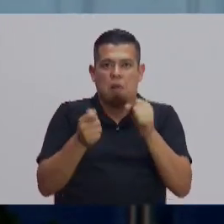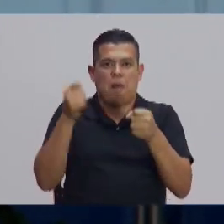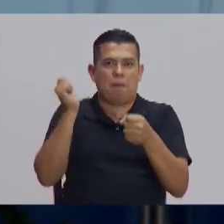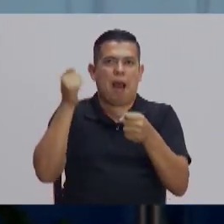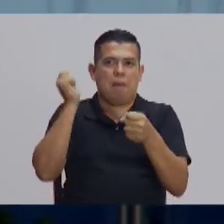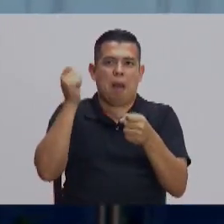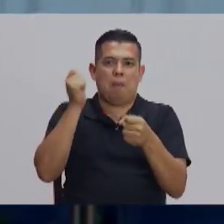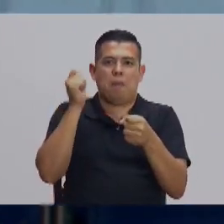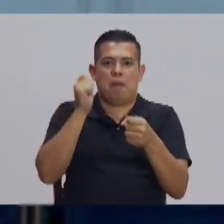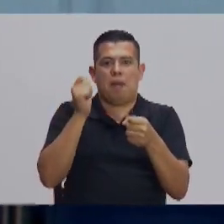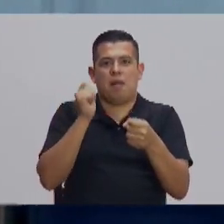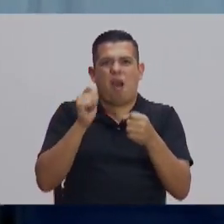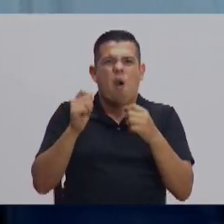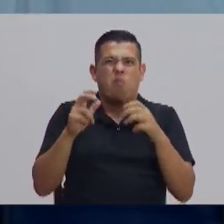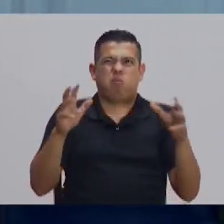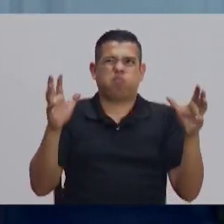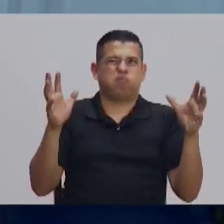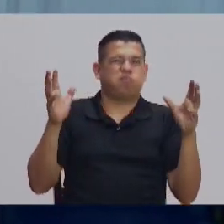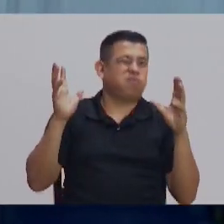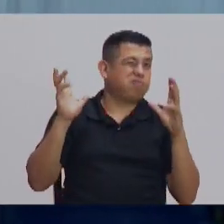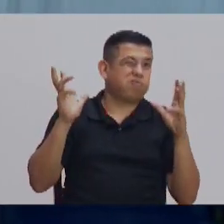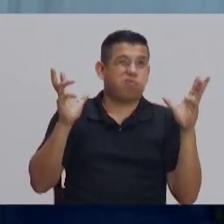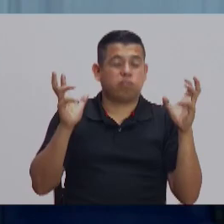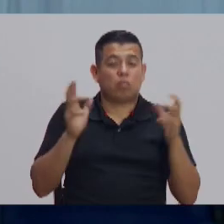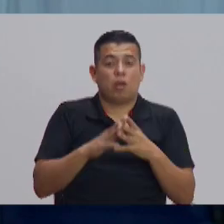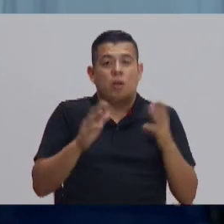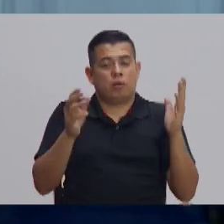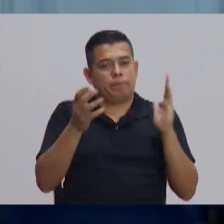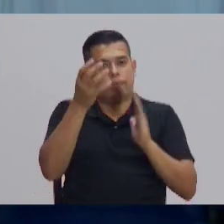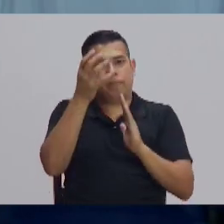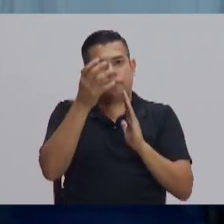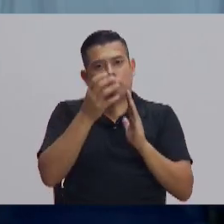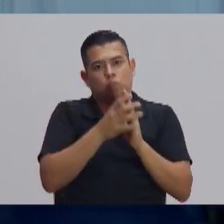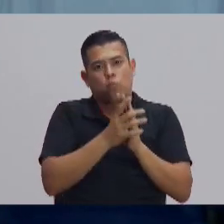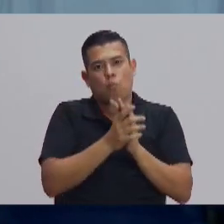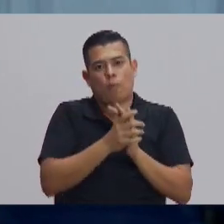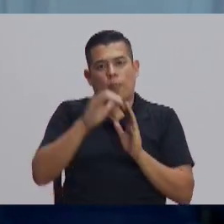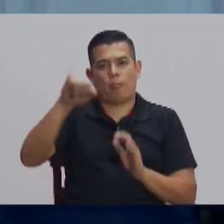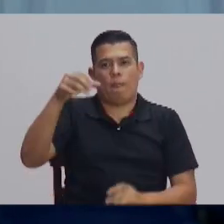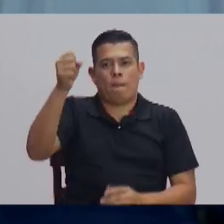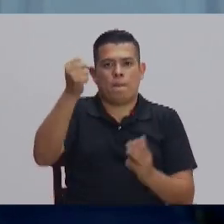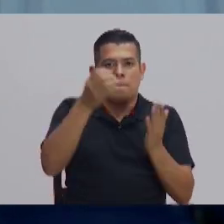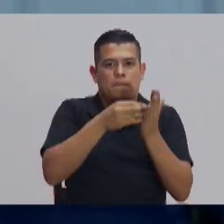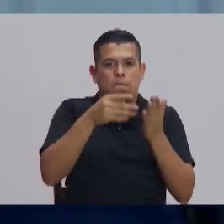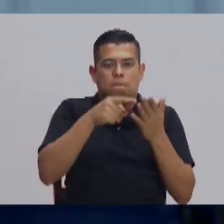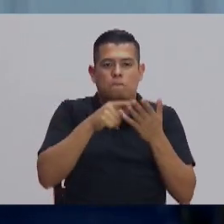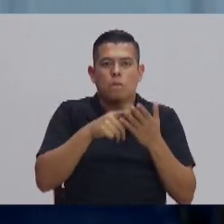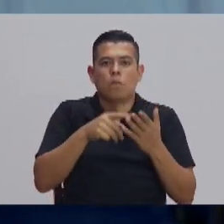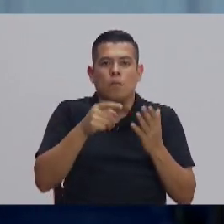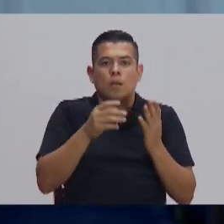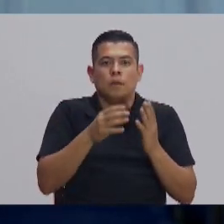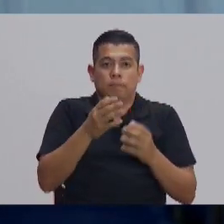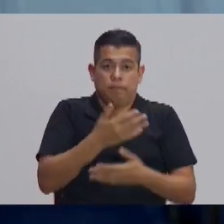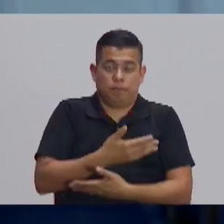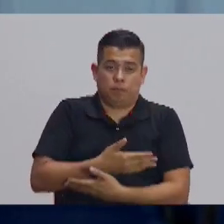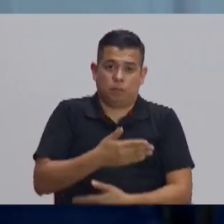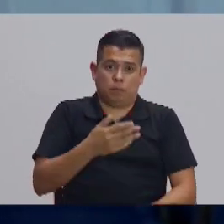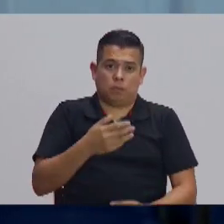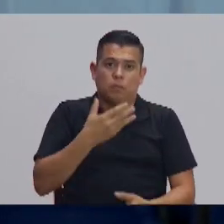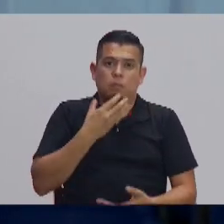seguro llevaron para hacer la boya pero miren el capítulo 7 de josué pero los hijos de israel